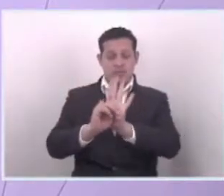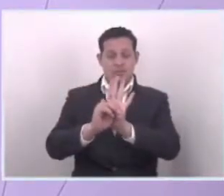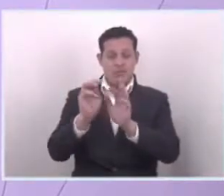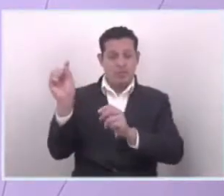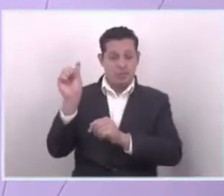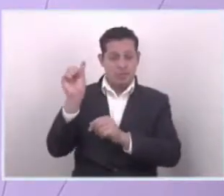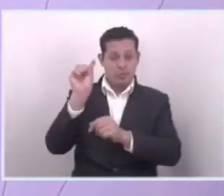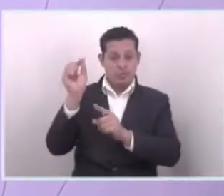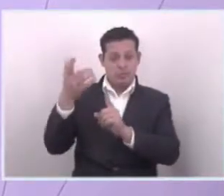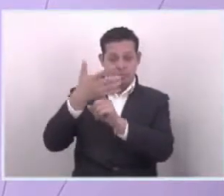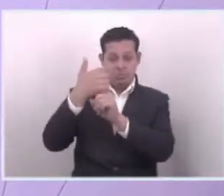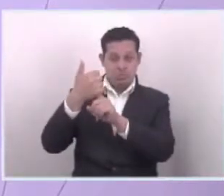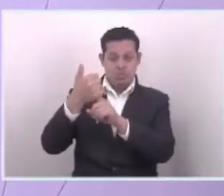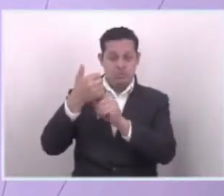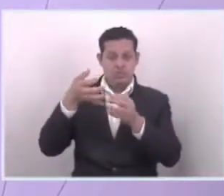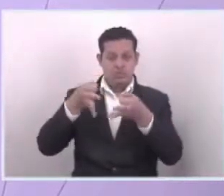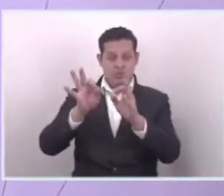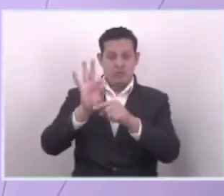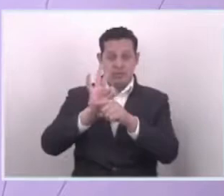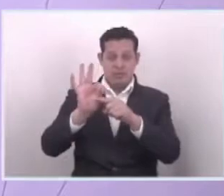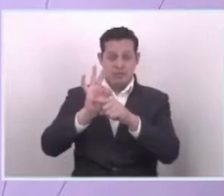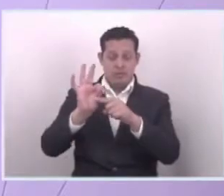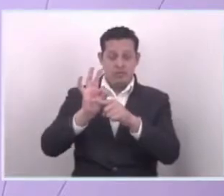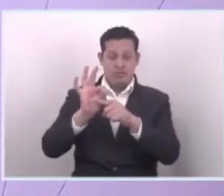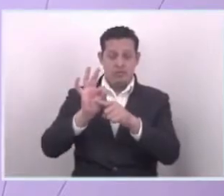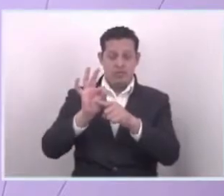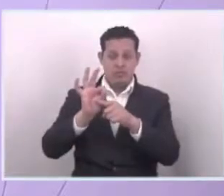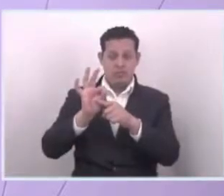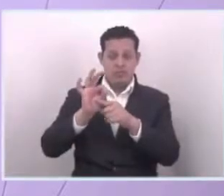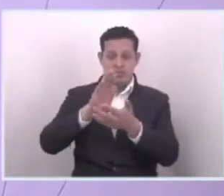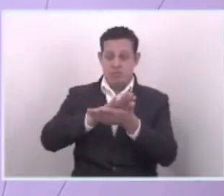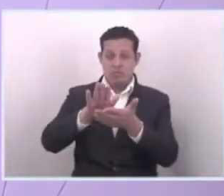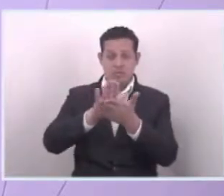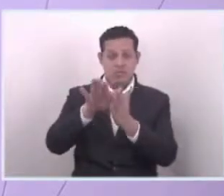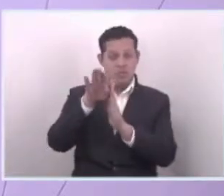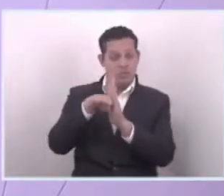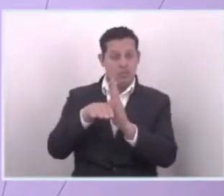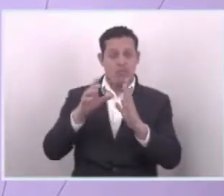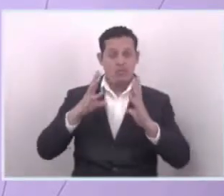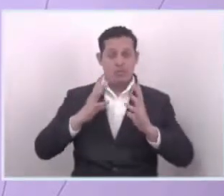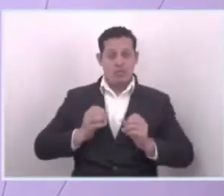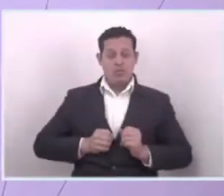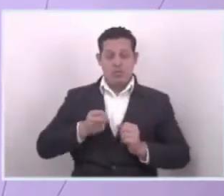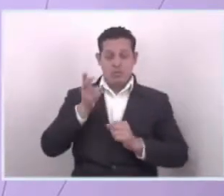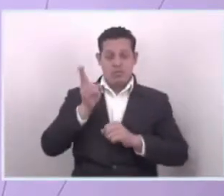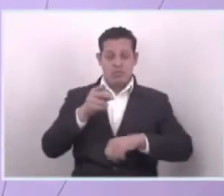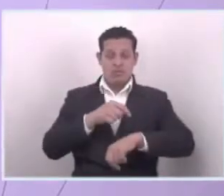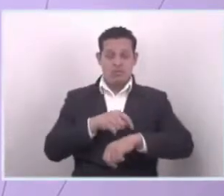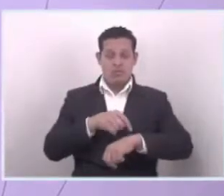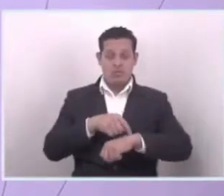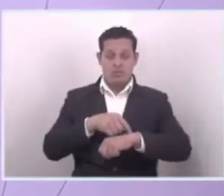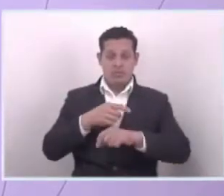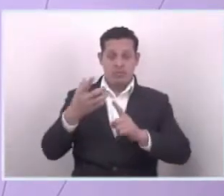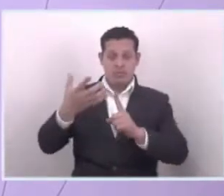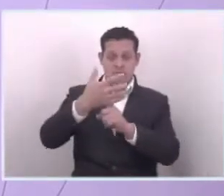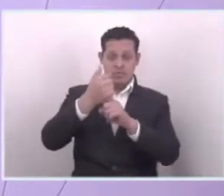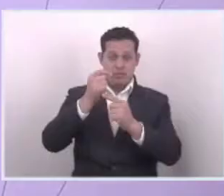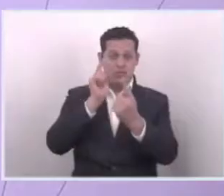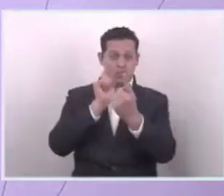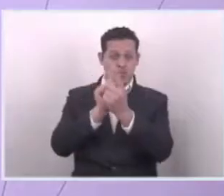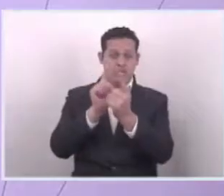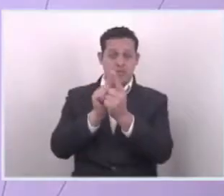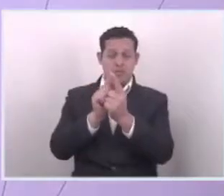a permitir que tengamos de manera eficiente y con bajo costo para el Estado y al mismo tiempo acelerar la adquisición de